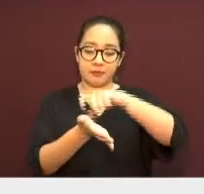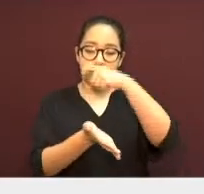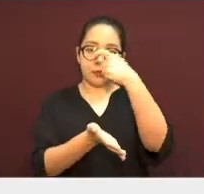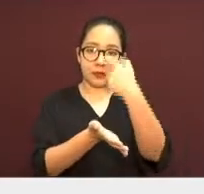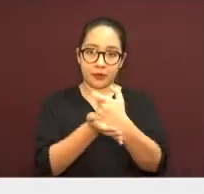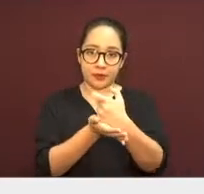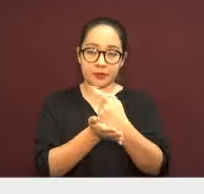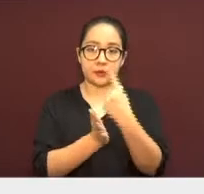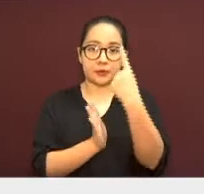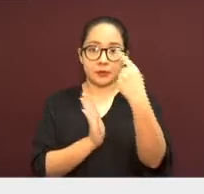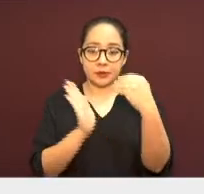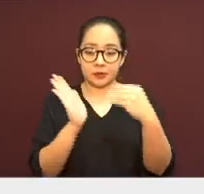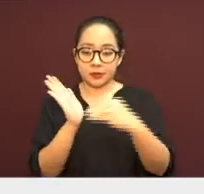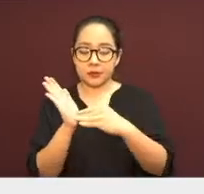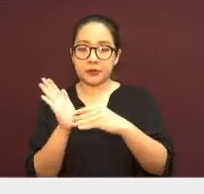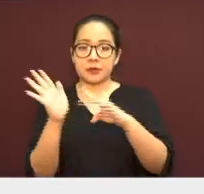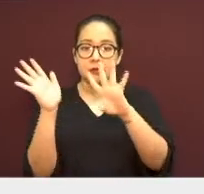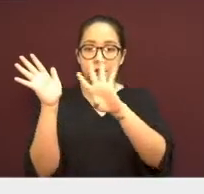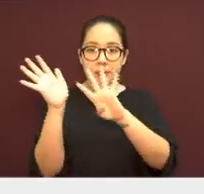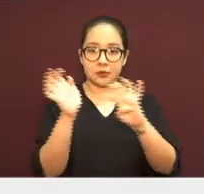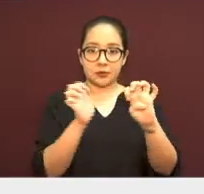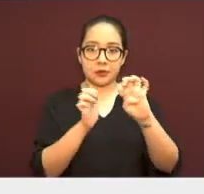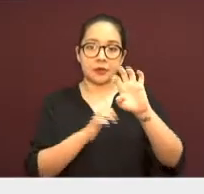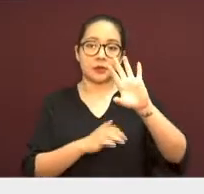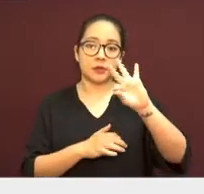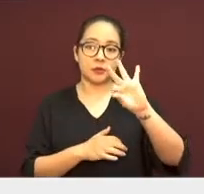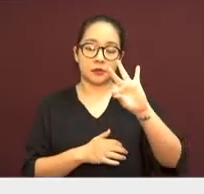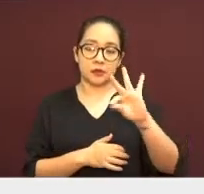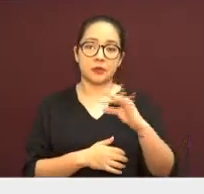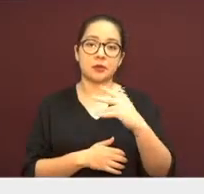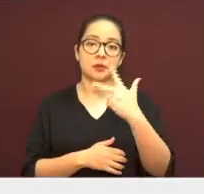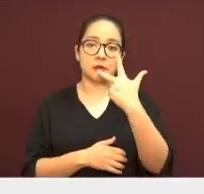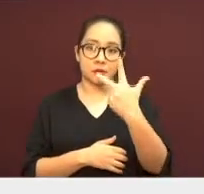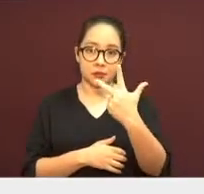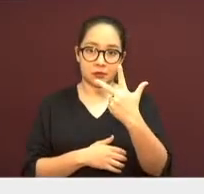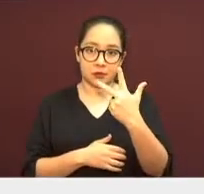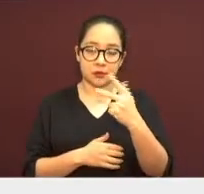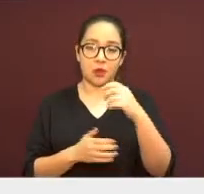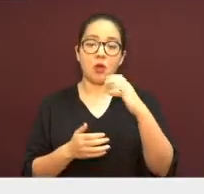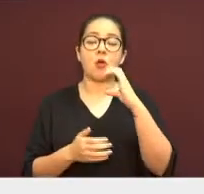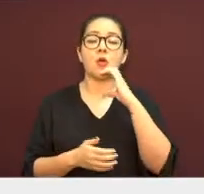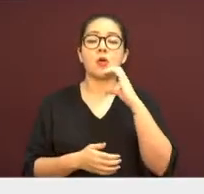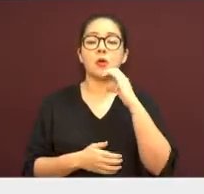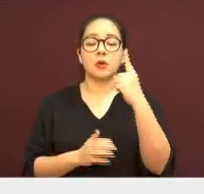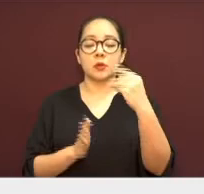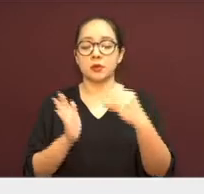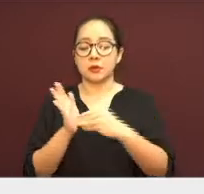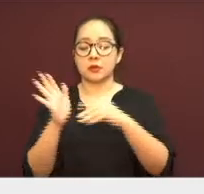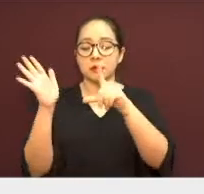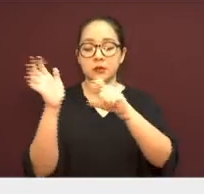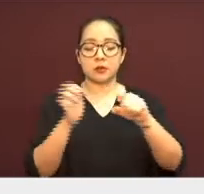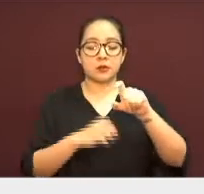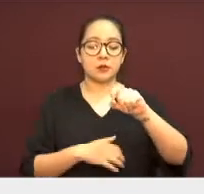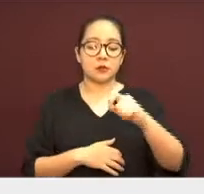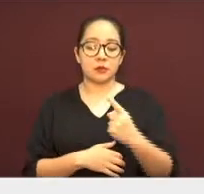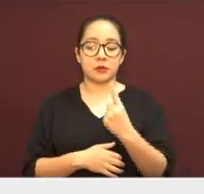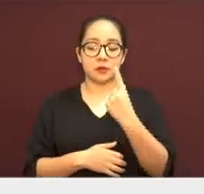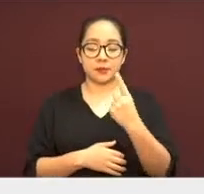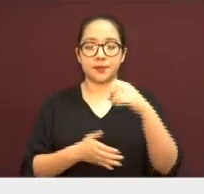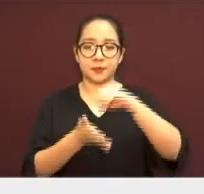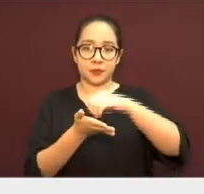ahora con 1948 córdoba mil 721 orizaba